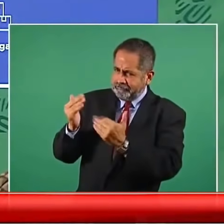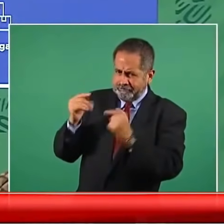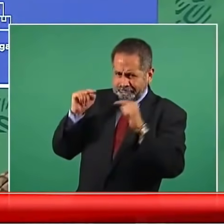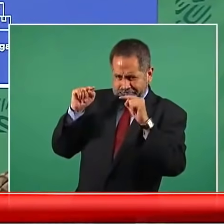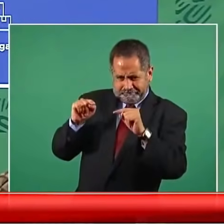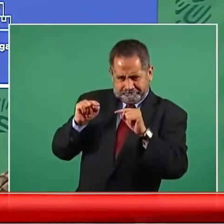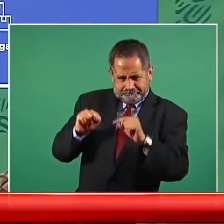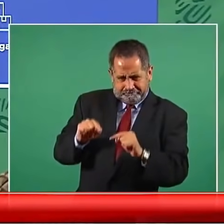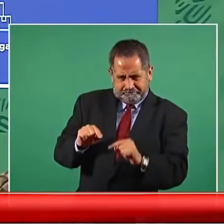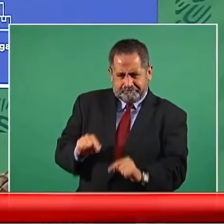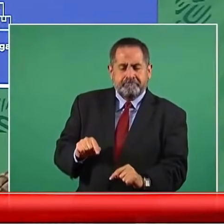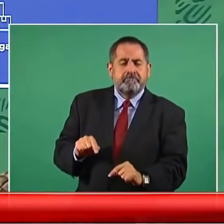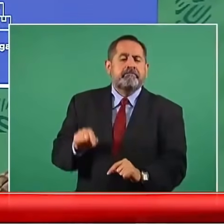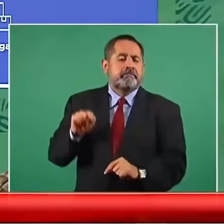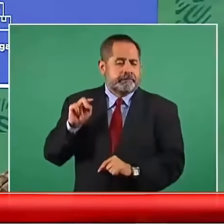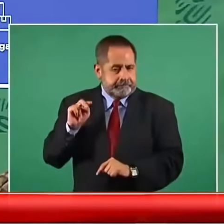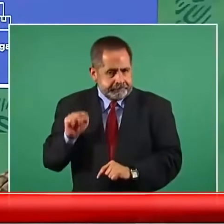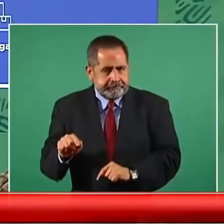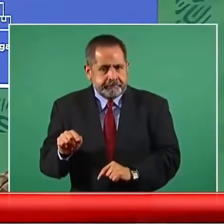al sur,